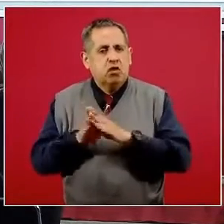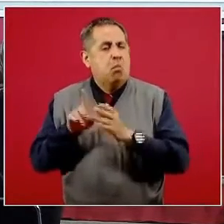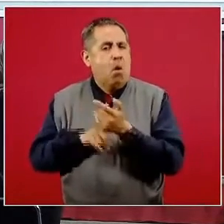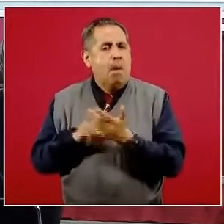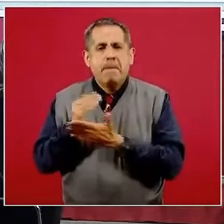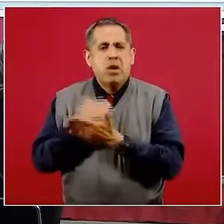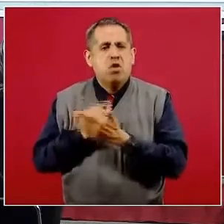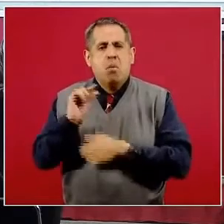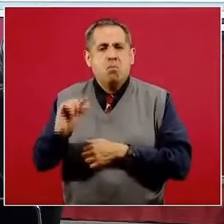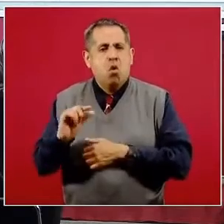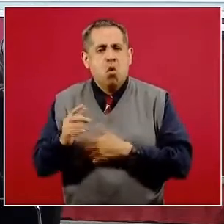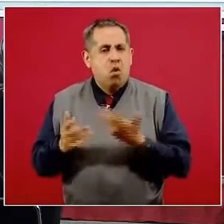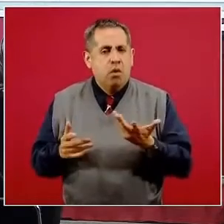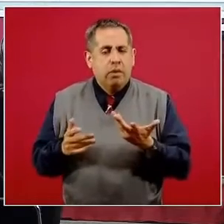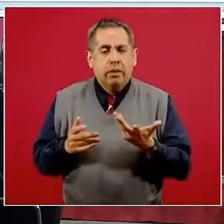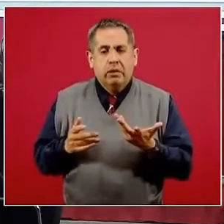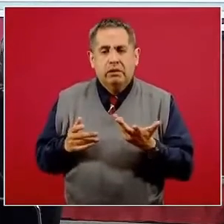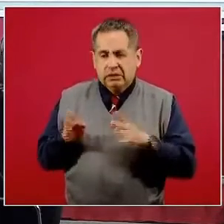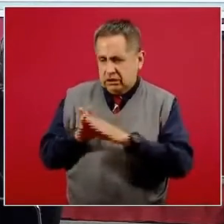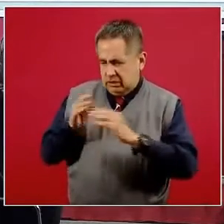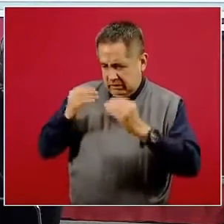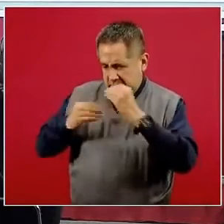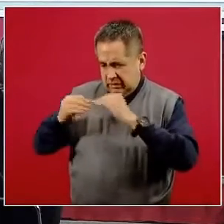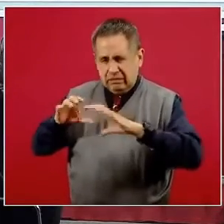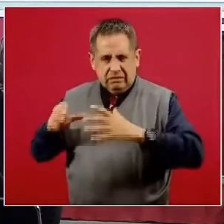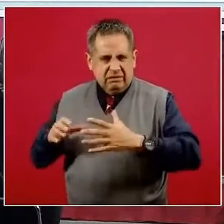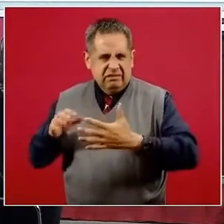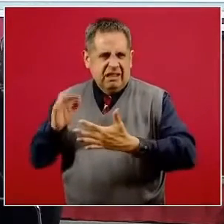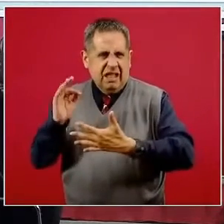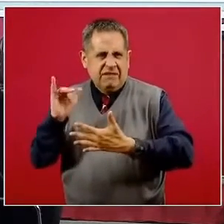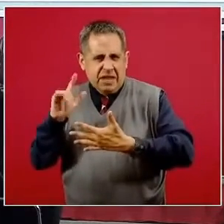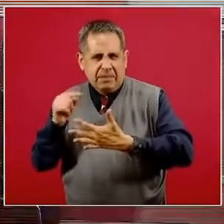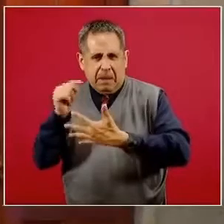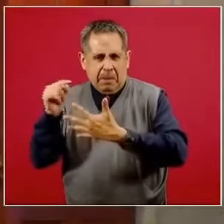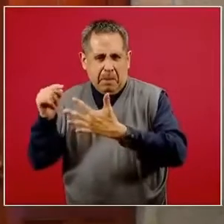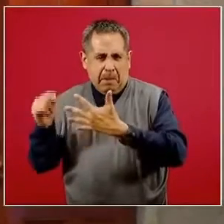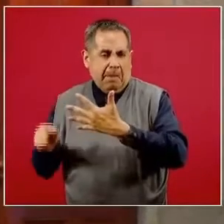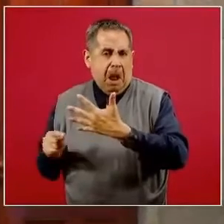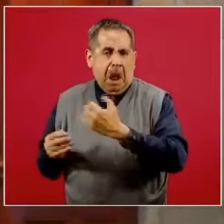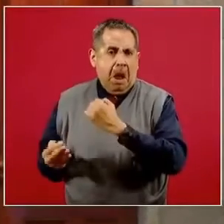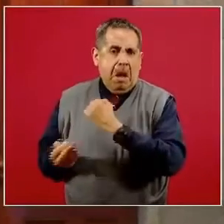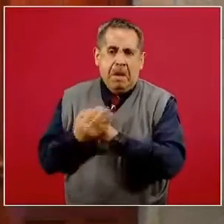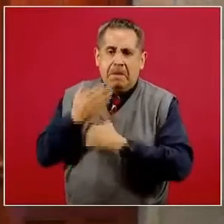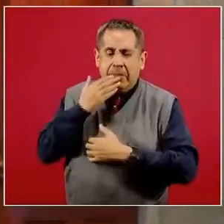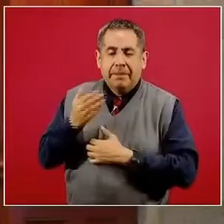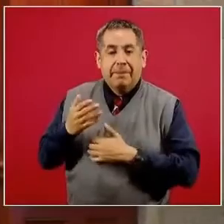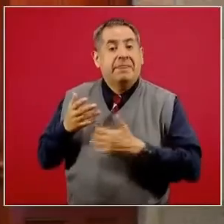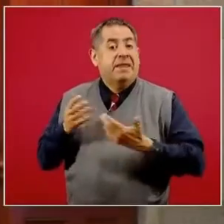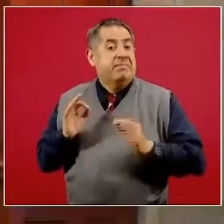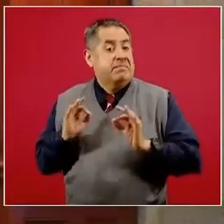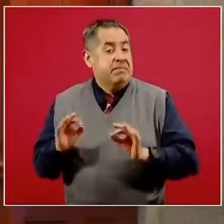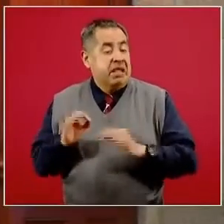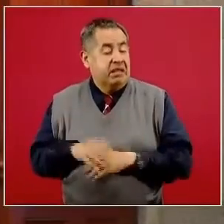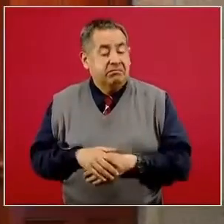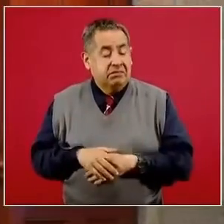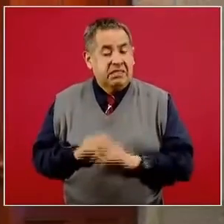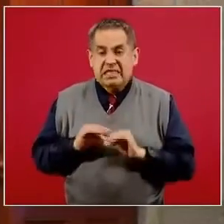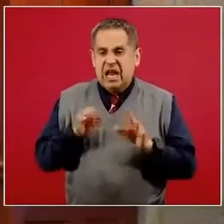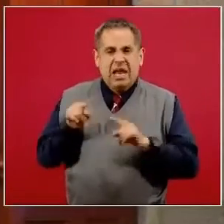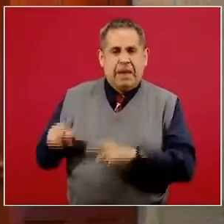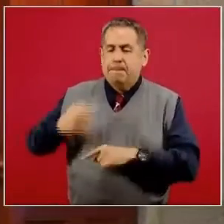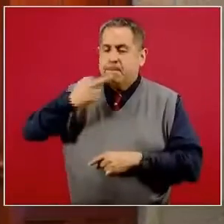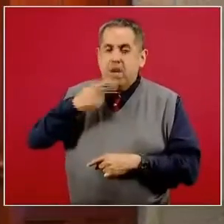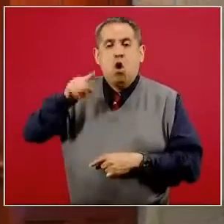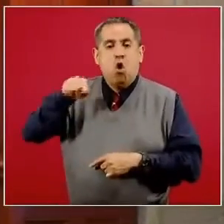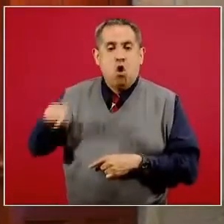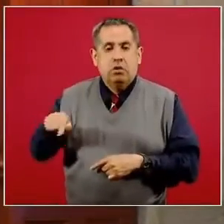pero no nutren tanto como todos los componentes, la fibra, las proteínas, todo esto que les decía, y la diferencia es muy clara.